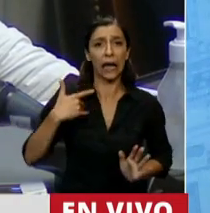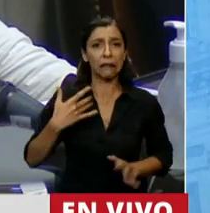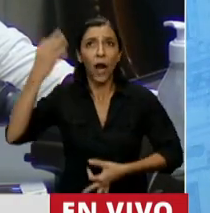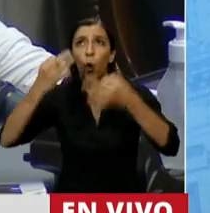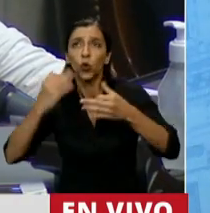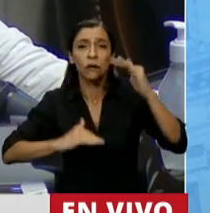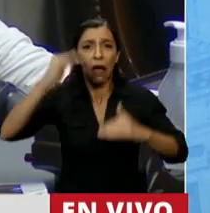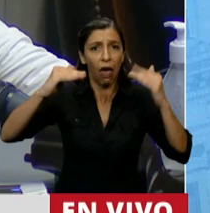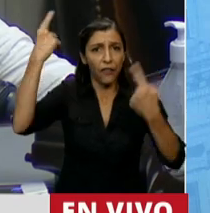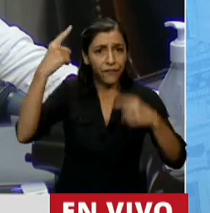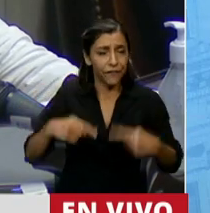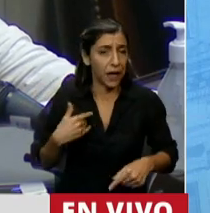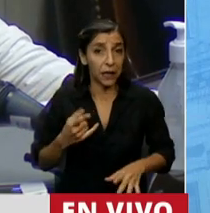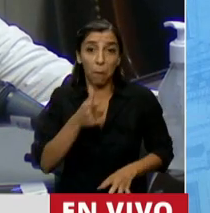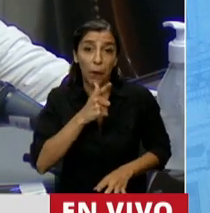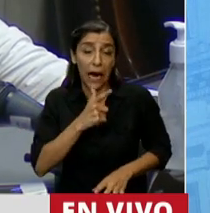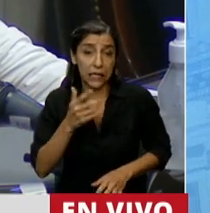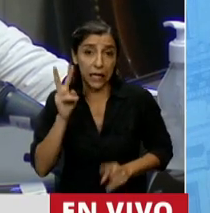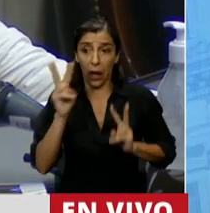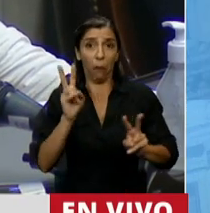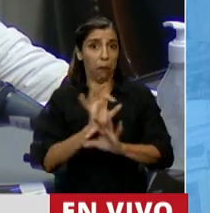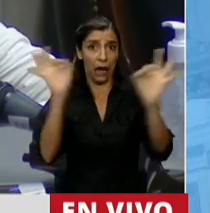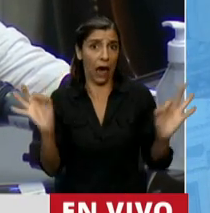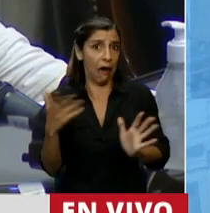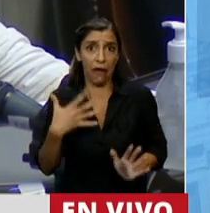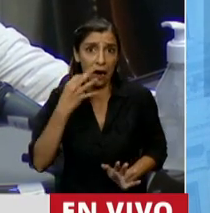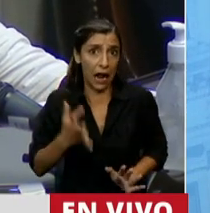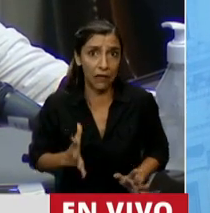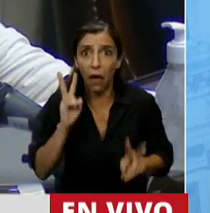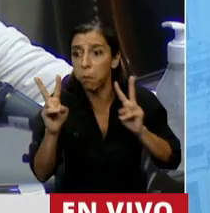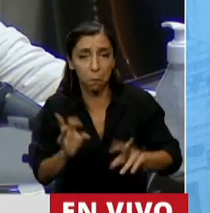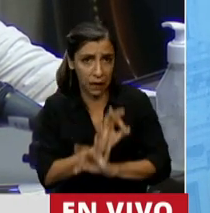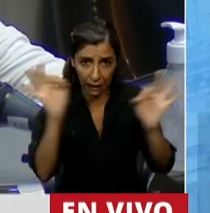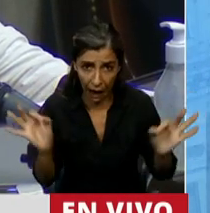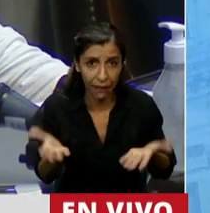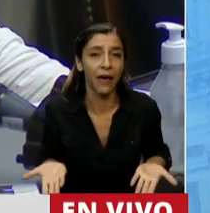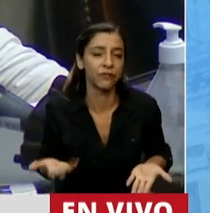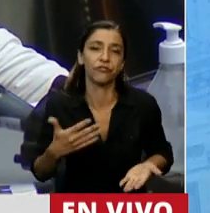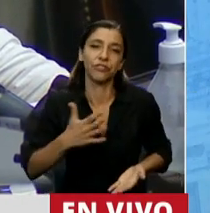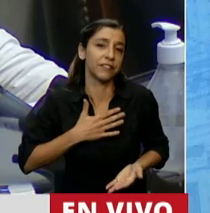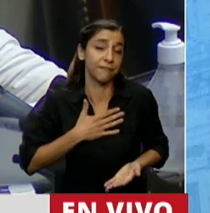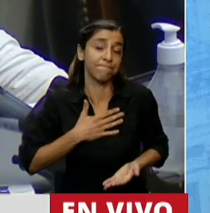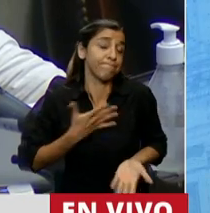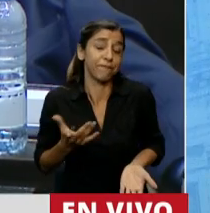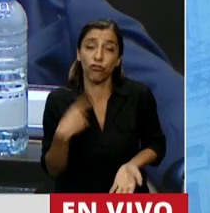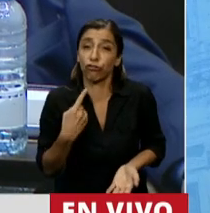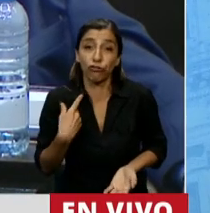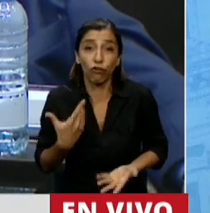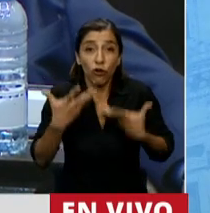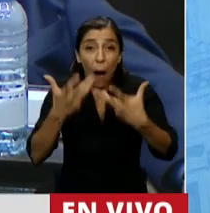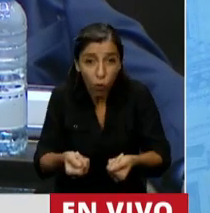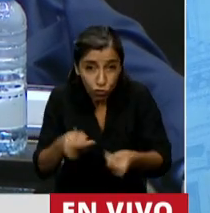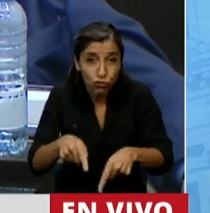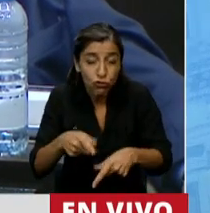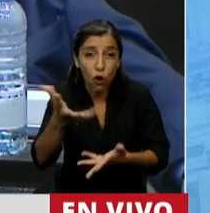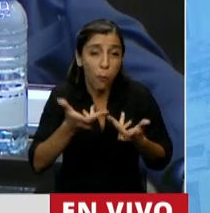tema. No podemos acompañar, señor presidente, un derecho subjetivo que en su faceta más triste y en su amplitud de ejercicio da la